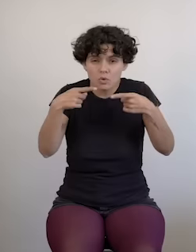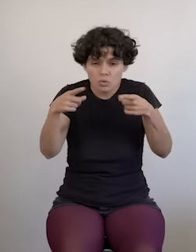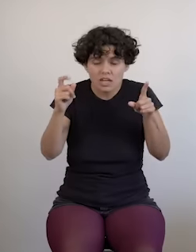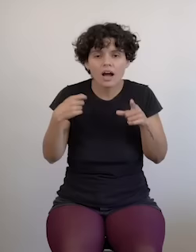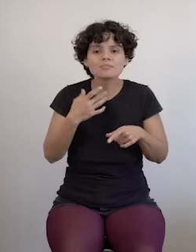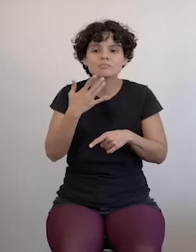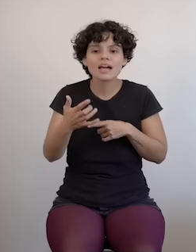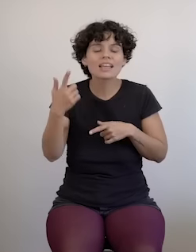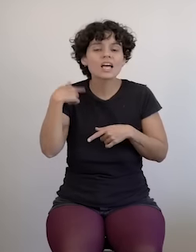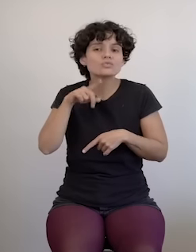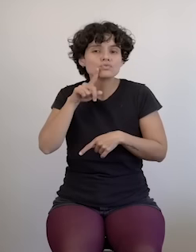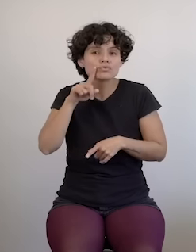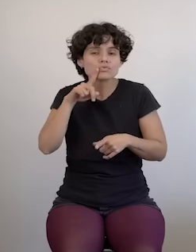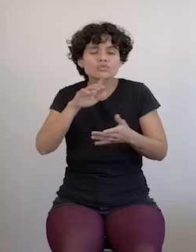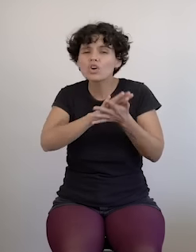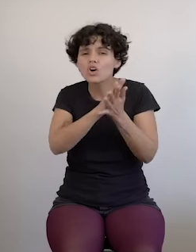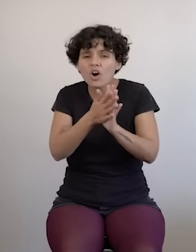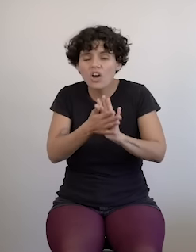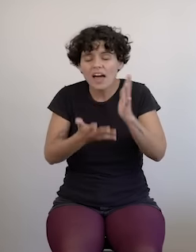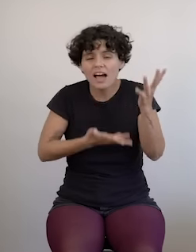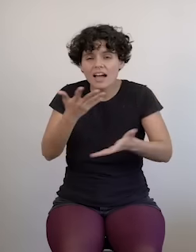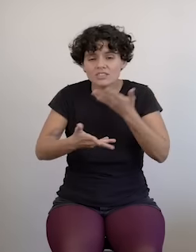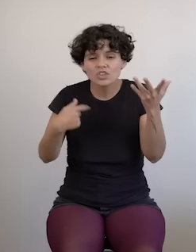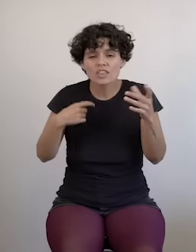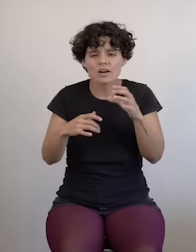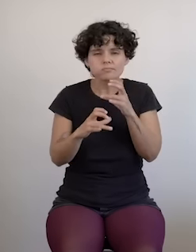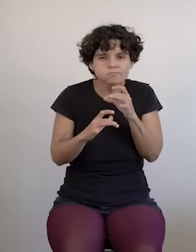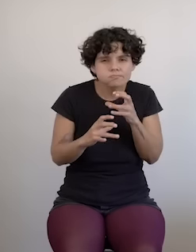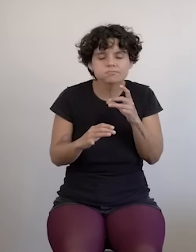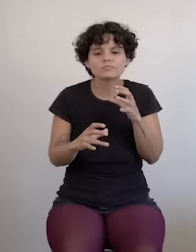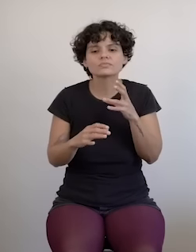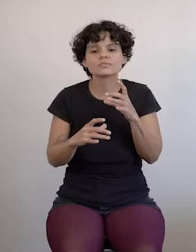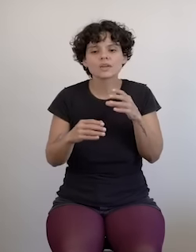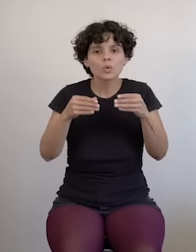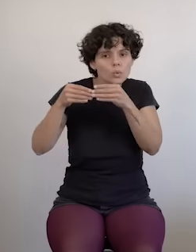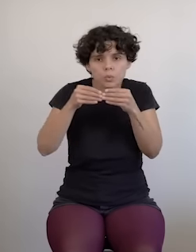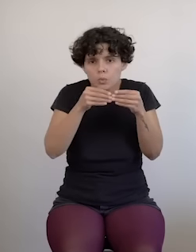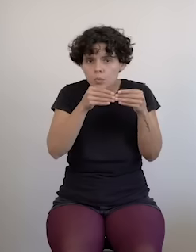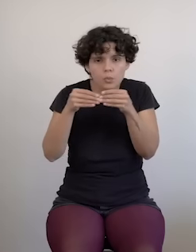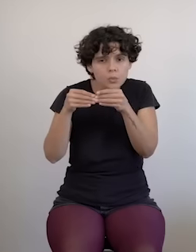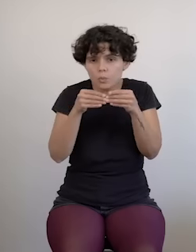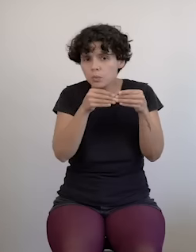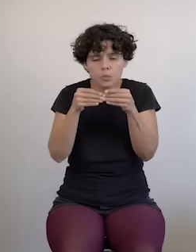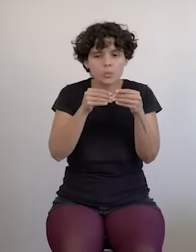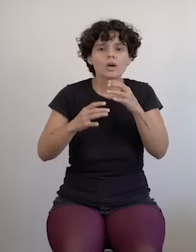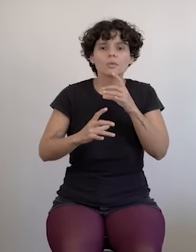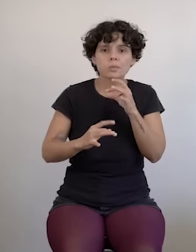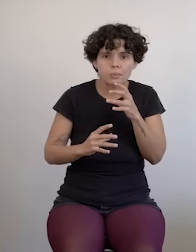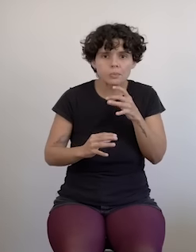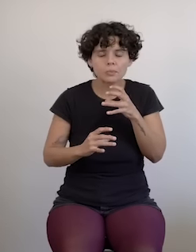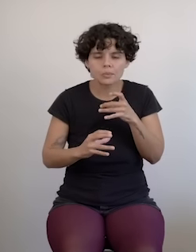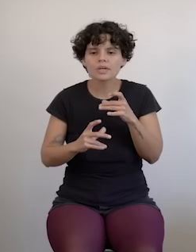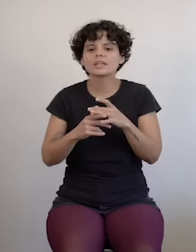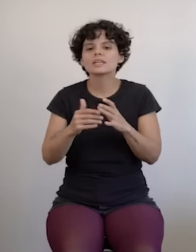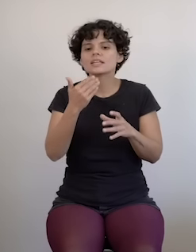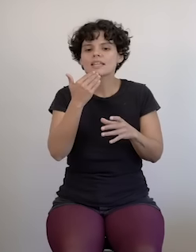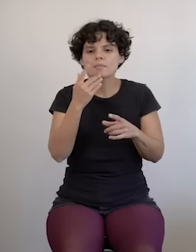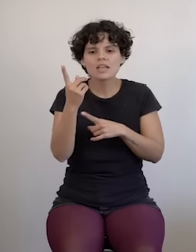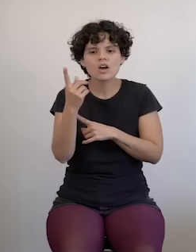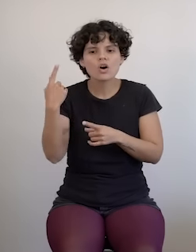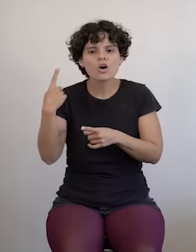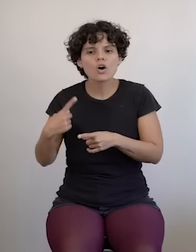Uno andino, sí. sonido andino. Le ¿cierto? Pusimos flauta. Porque parte... Zapolla. Y parte con la, el juego de la FP